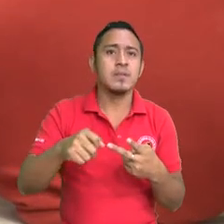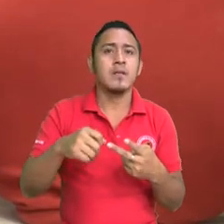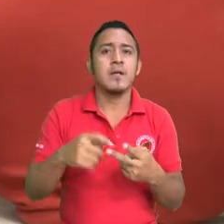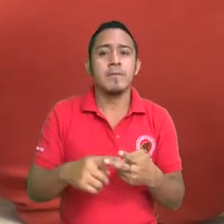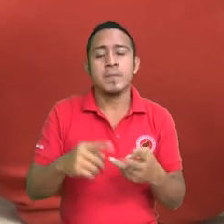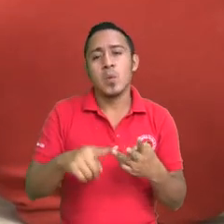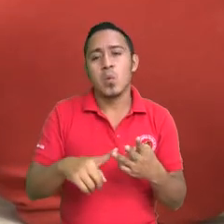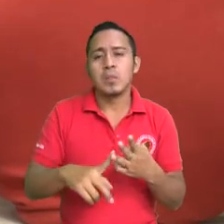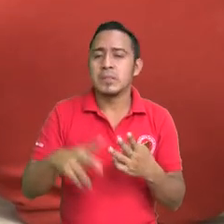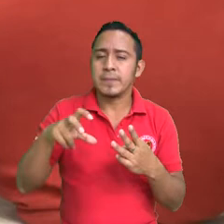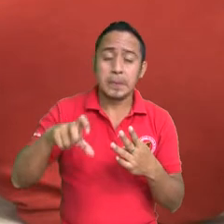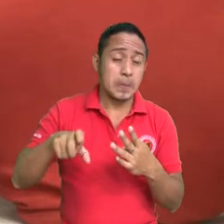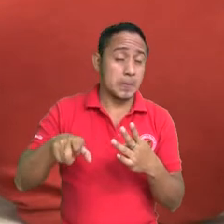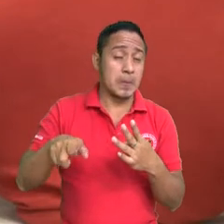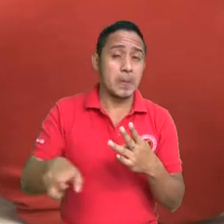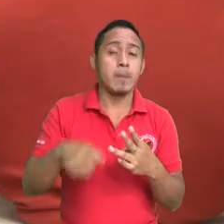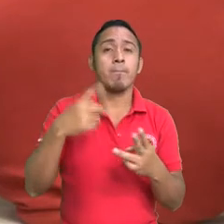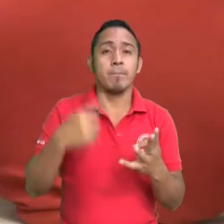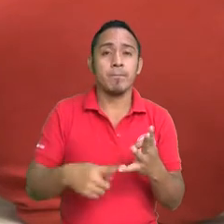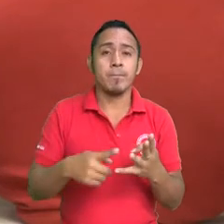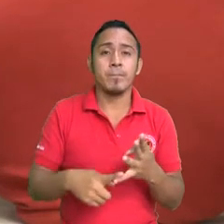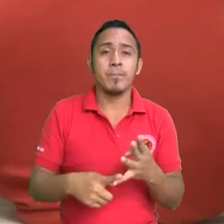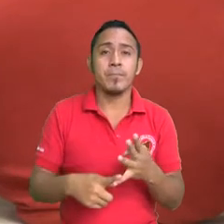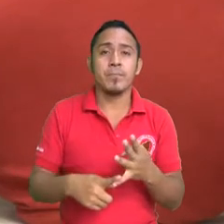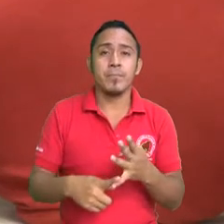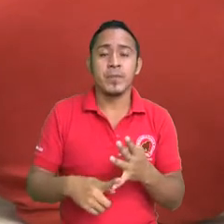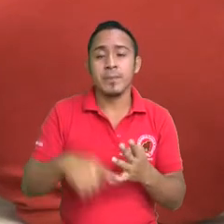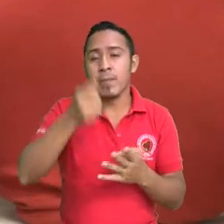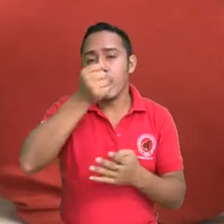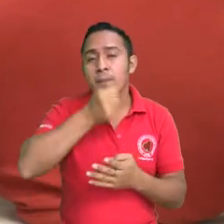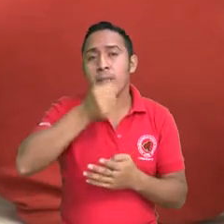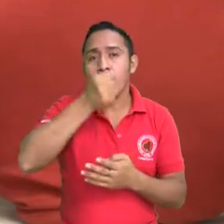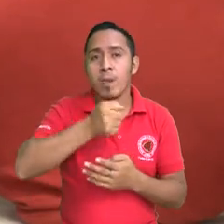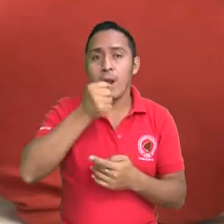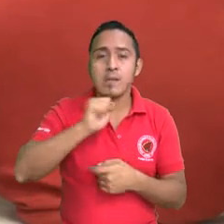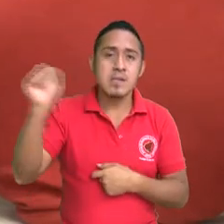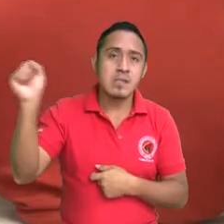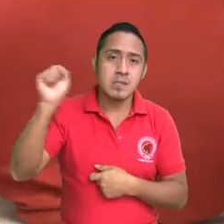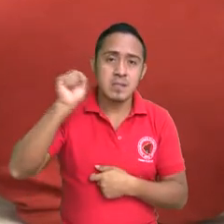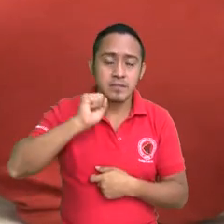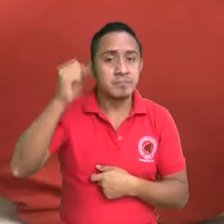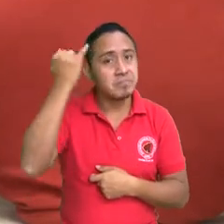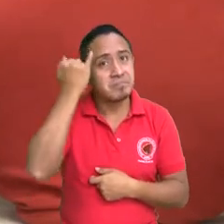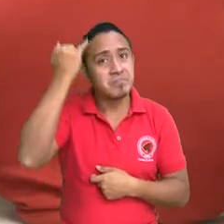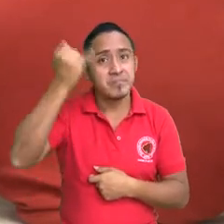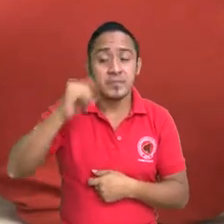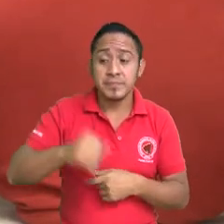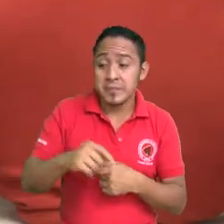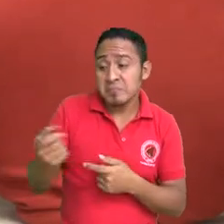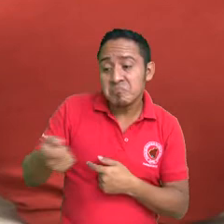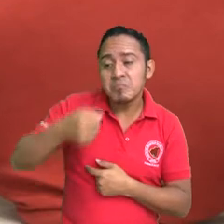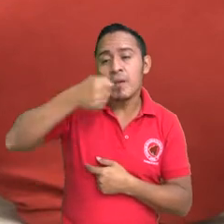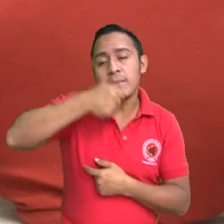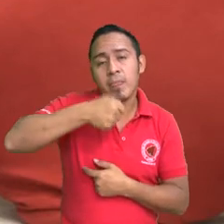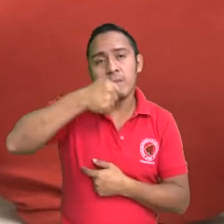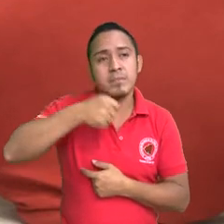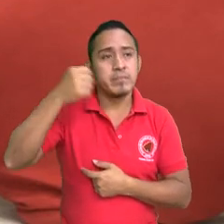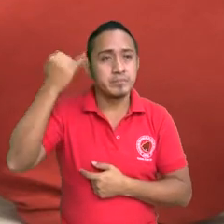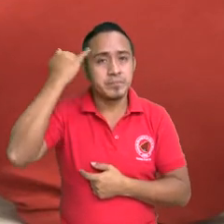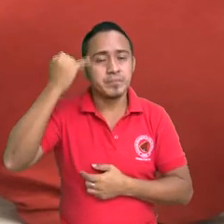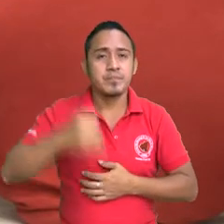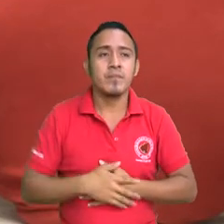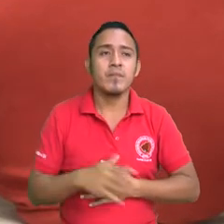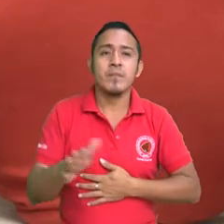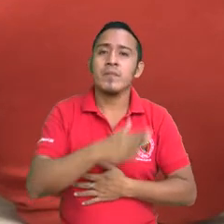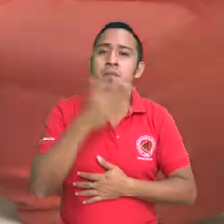con limonada, o incluso hacer tipo de helados de zanahoria, es otra idea para llamar la atención del niño. ¿Qué